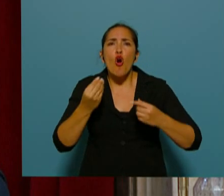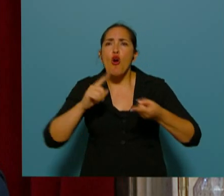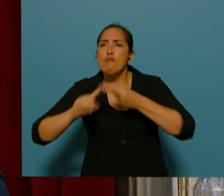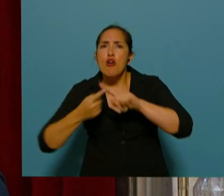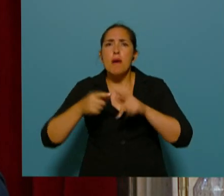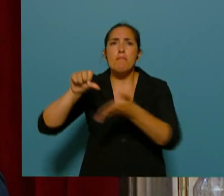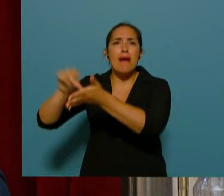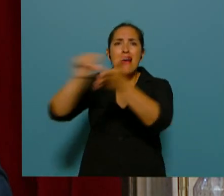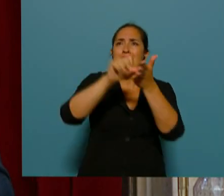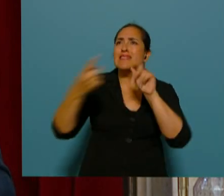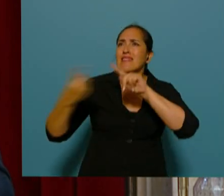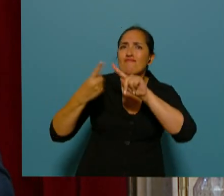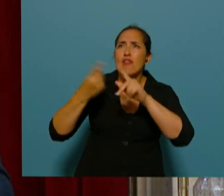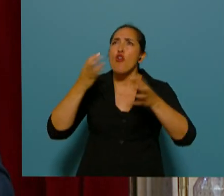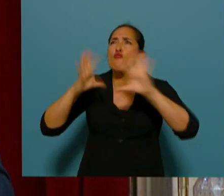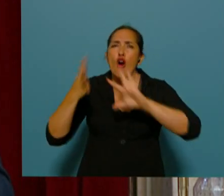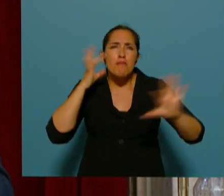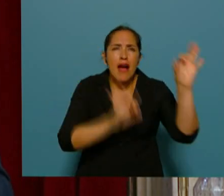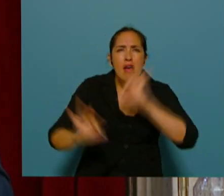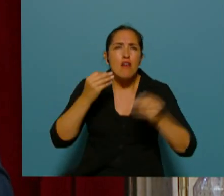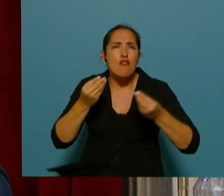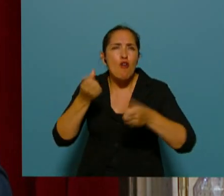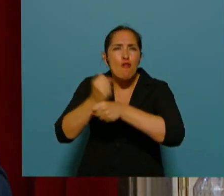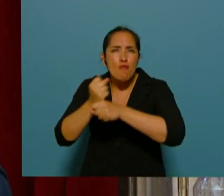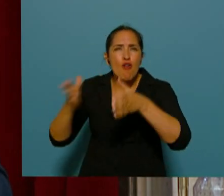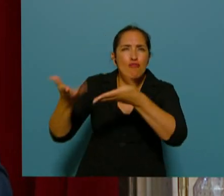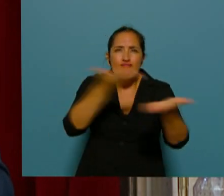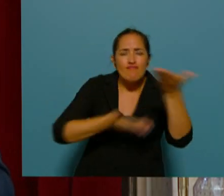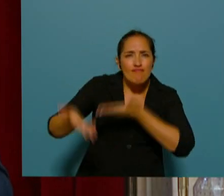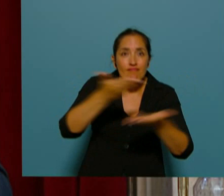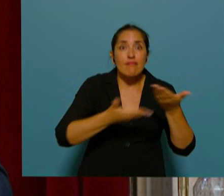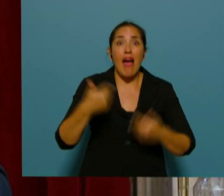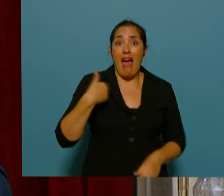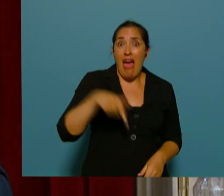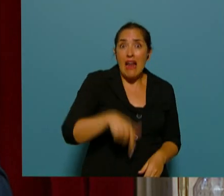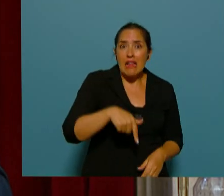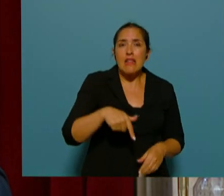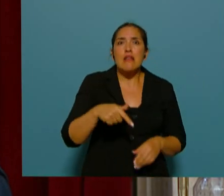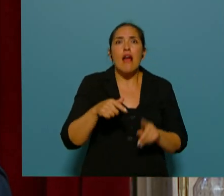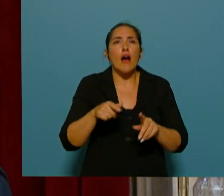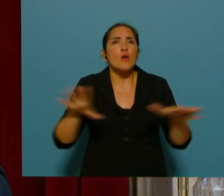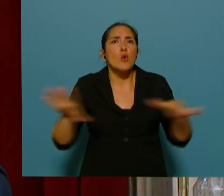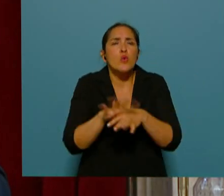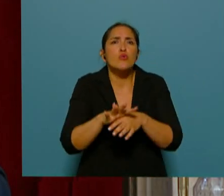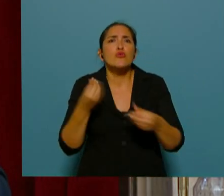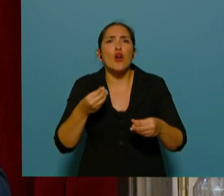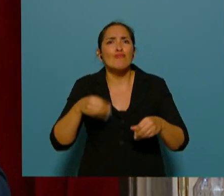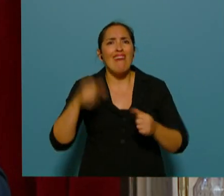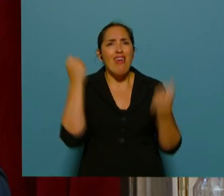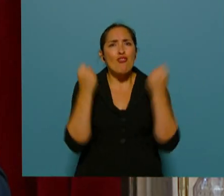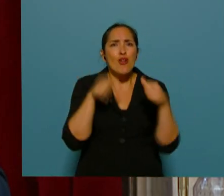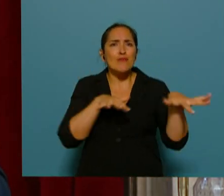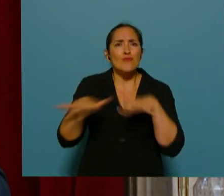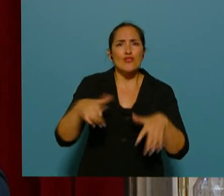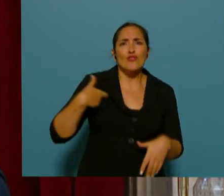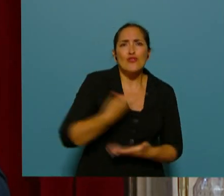entre los países. Crisis sanitaria que en el caso argentino coincidía con un escenario de extrema debilidad económica